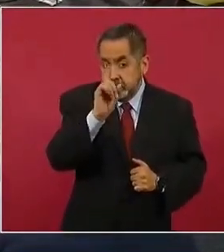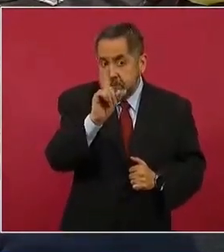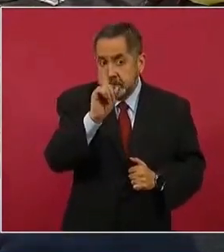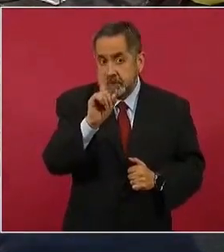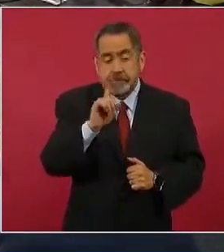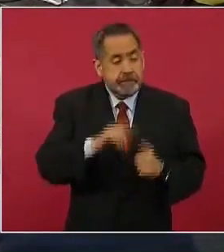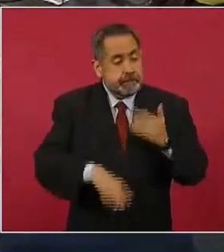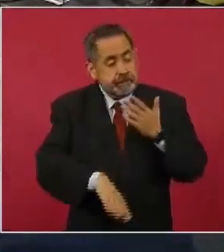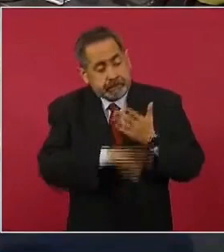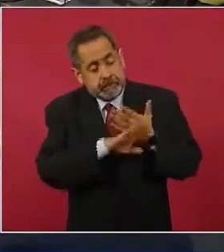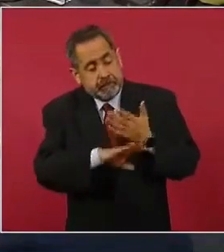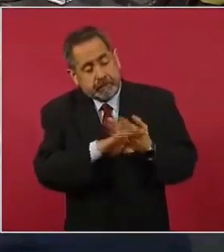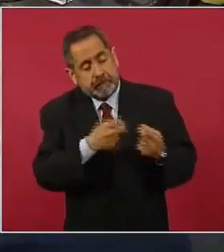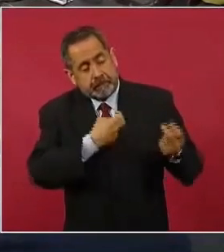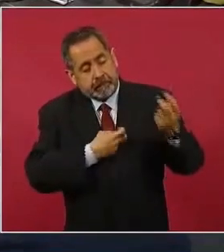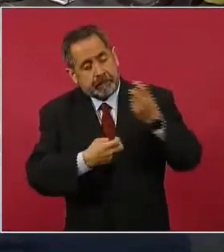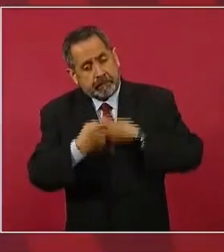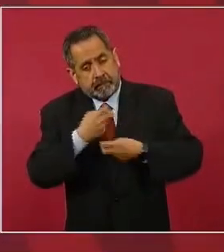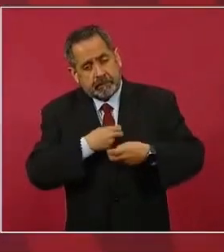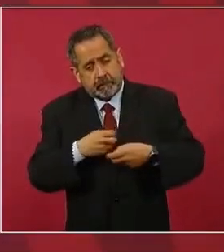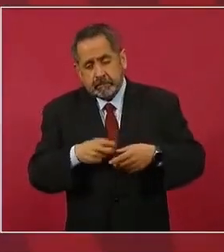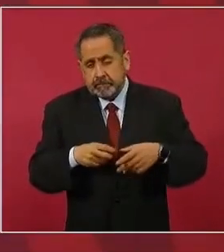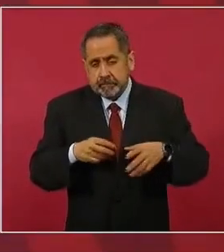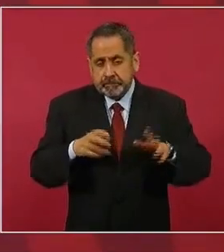sigues atacando, sigues pues